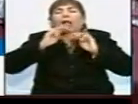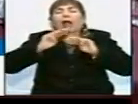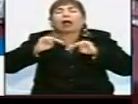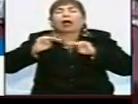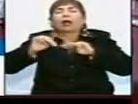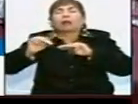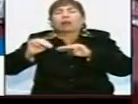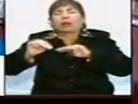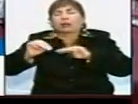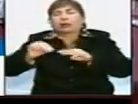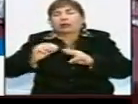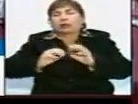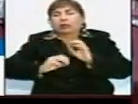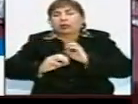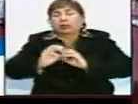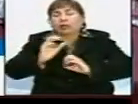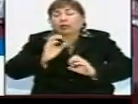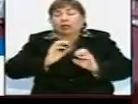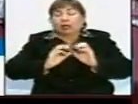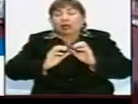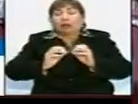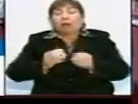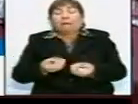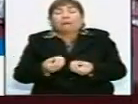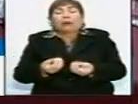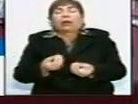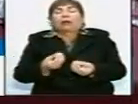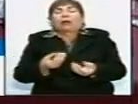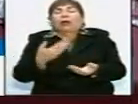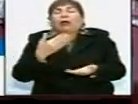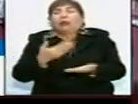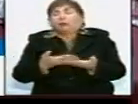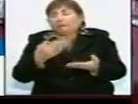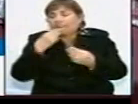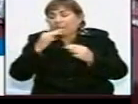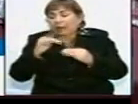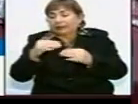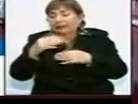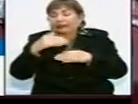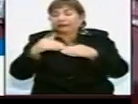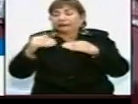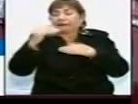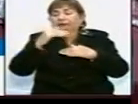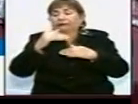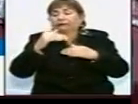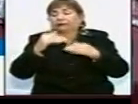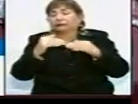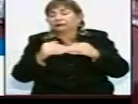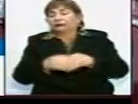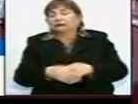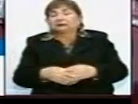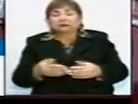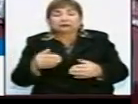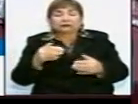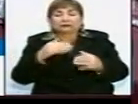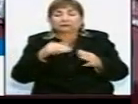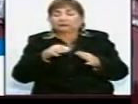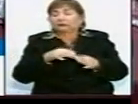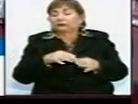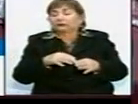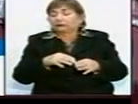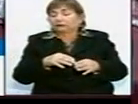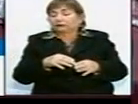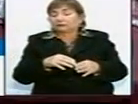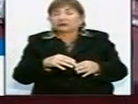algo de ciencia y que el bar porque no dejaba porque maná está acá y él destaca y lo que está conformado es